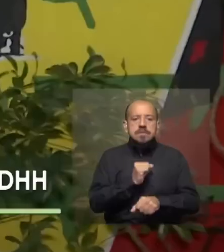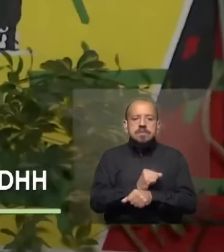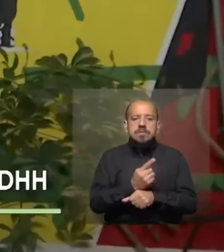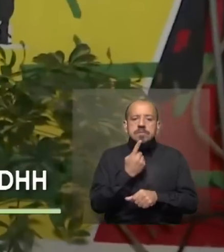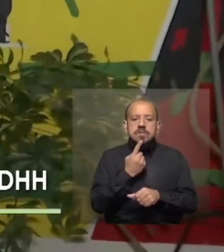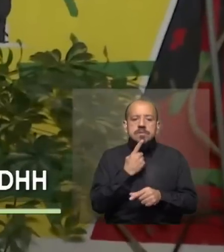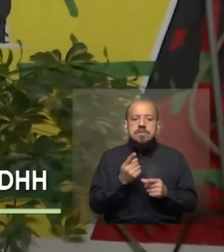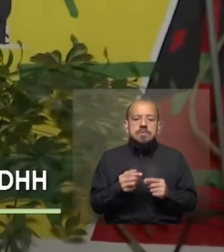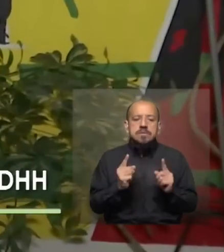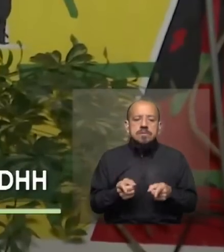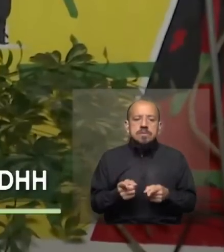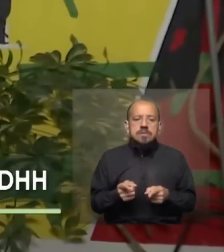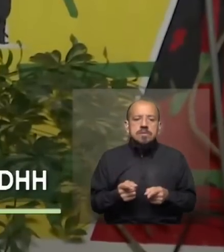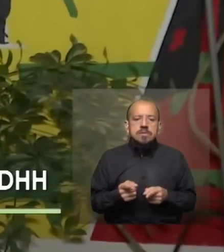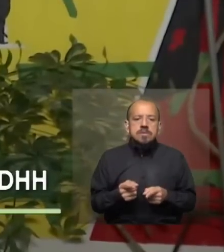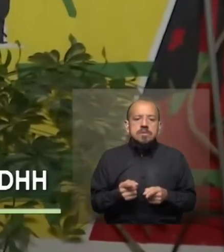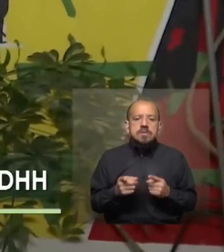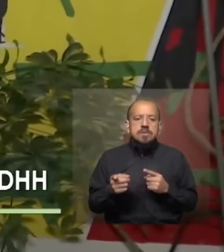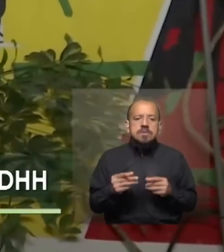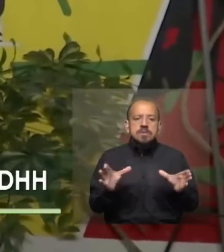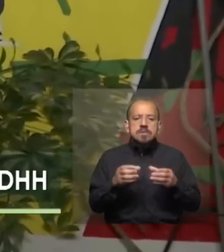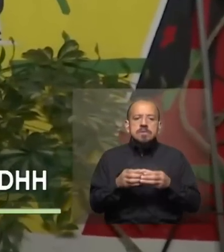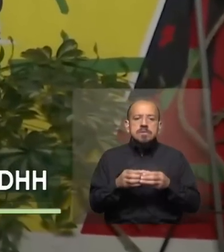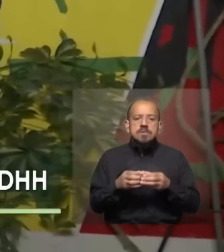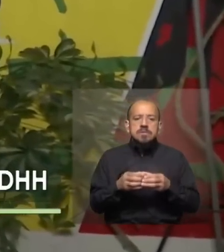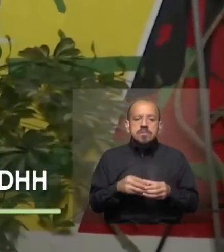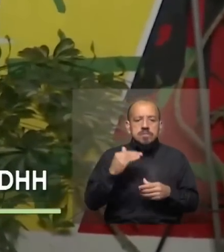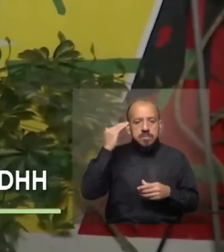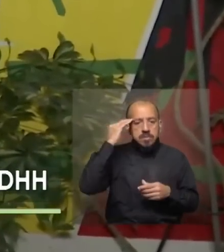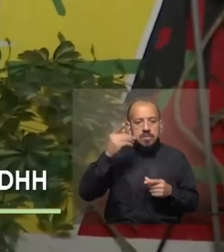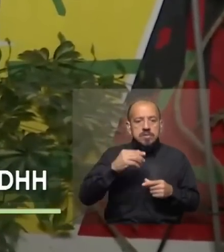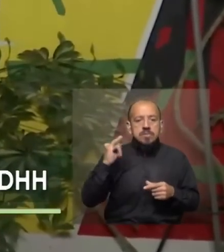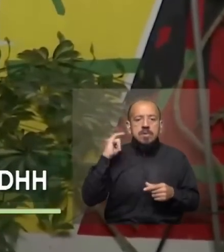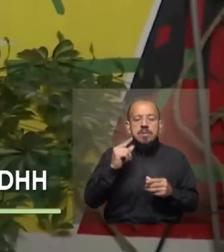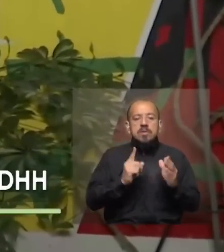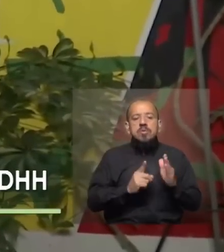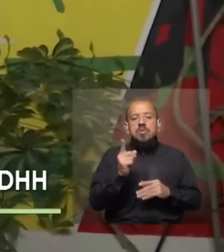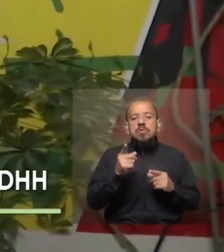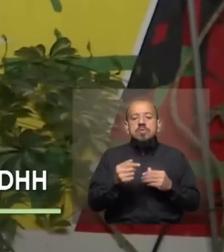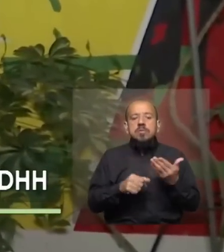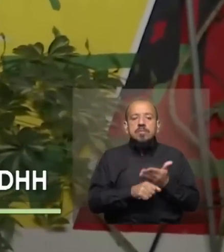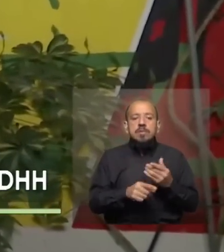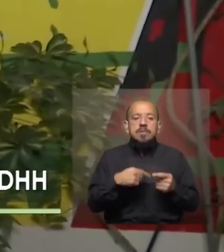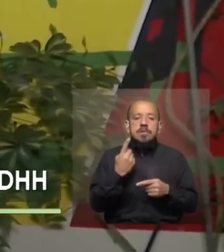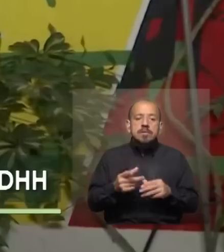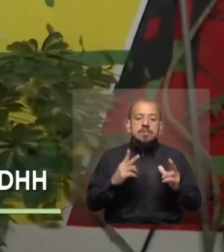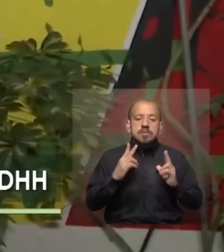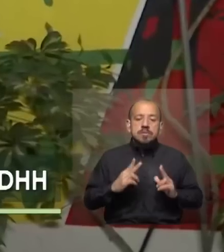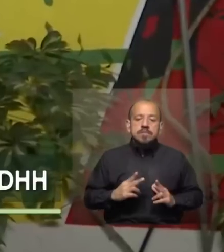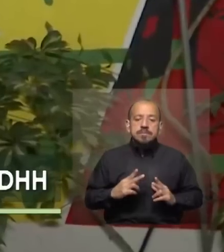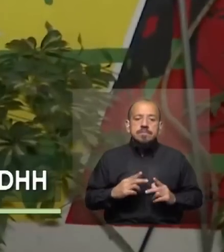por otro lado queremos compartirles que el colectivo Memorias de malvin Norte va a estar solicitando mañana formalmente